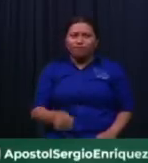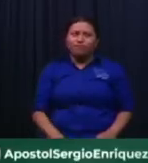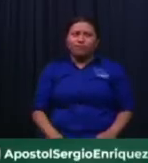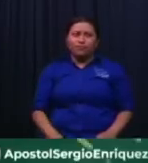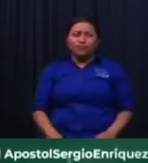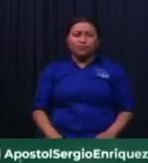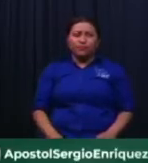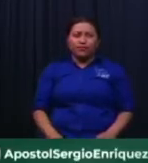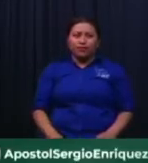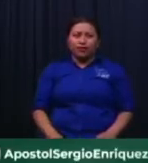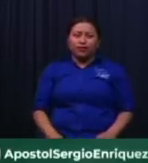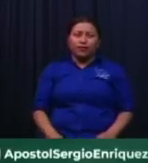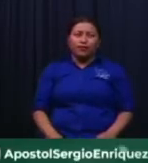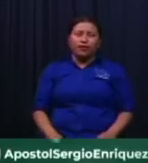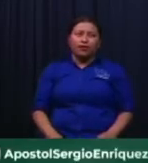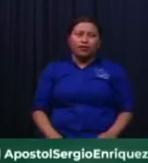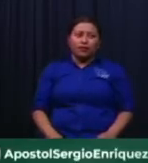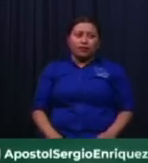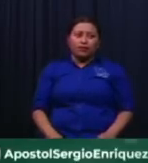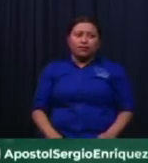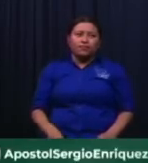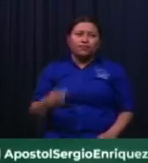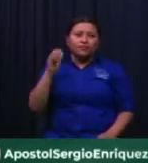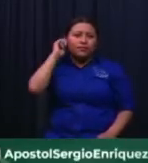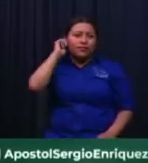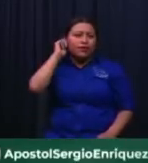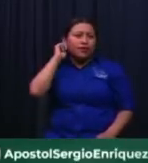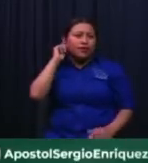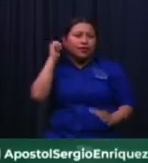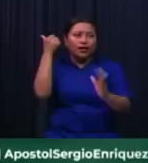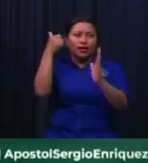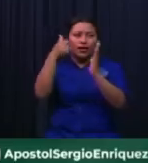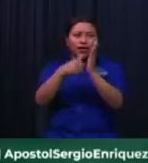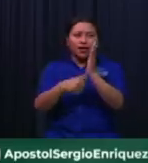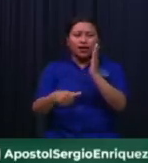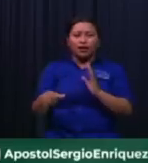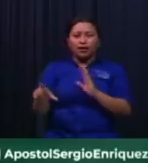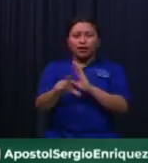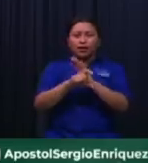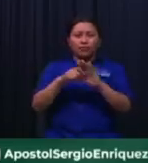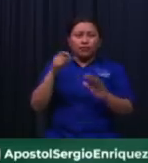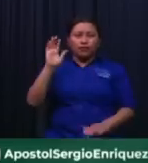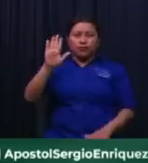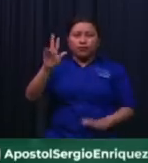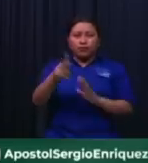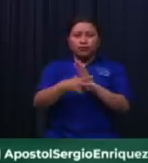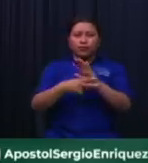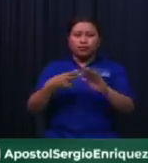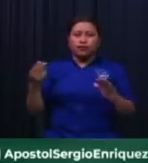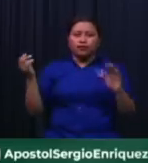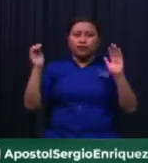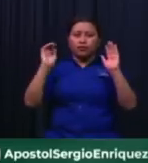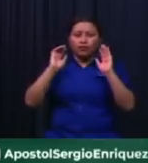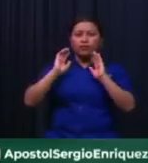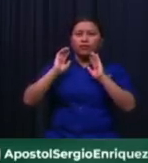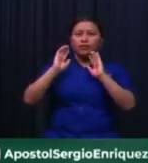Pero acompaña, vamos a pasar rápidamente. Y una vez. Creo que aquí ya se tapó eso,